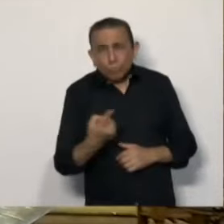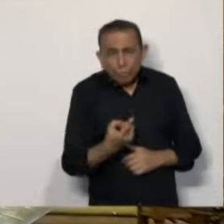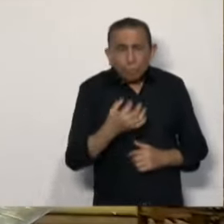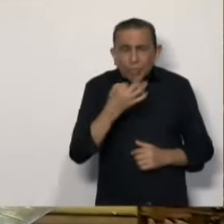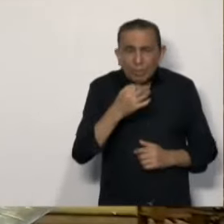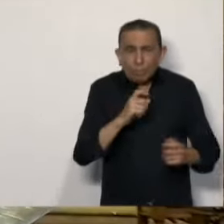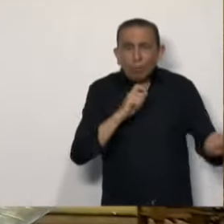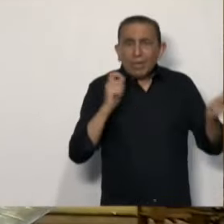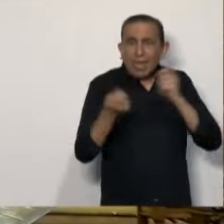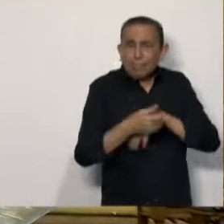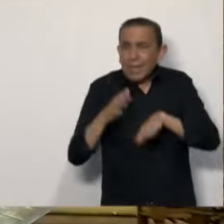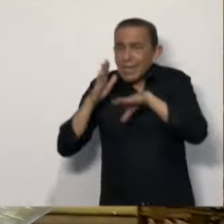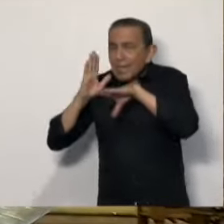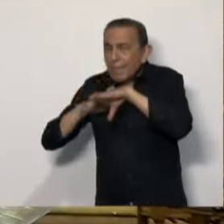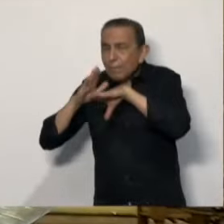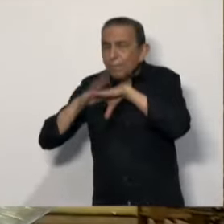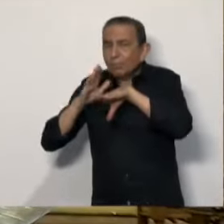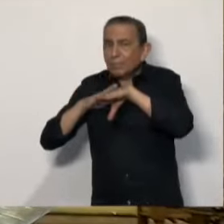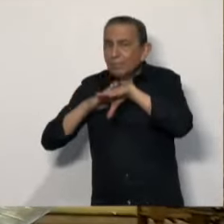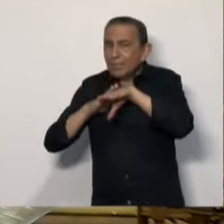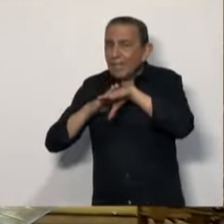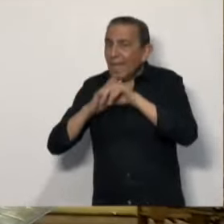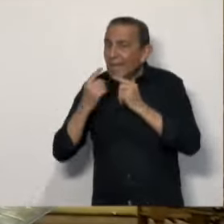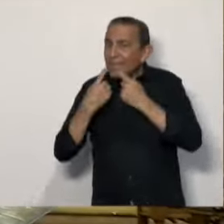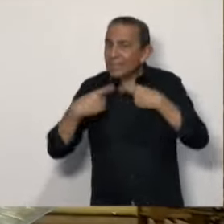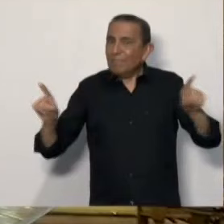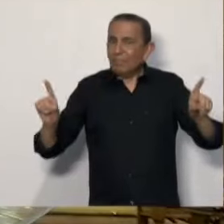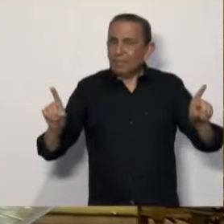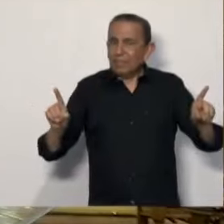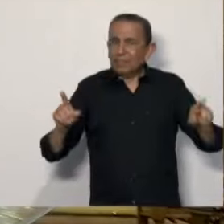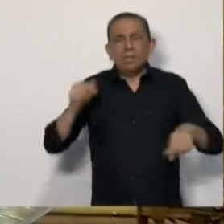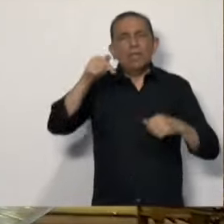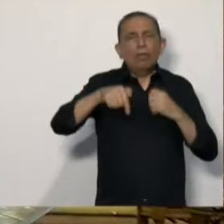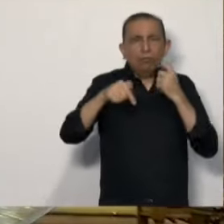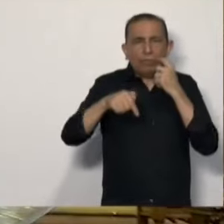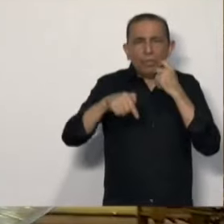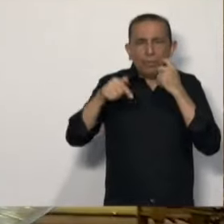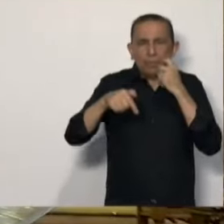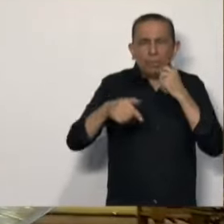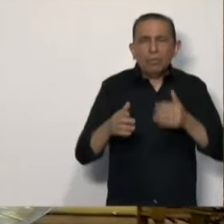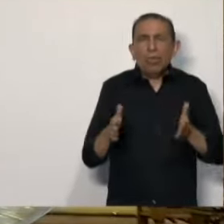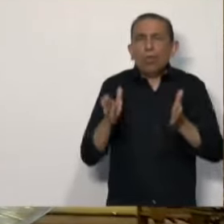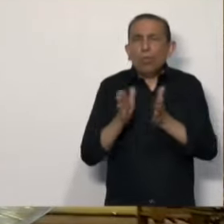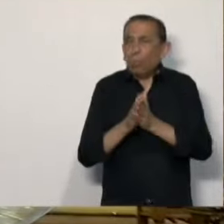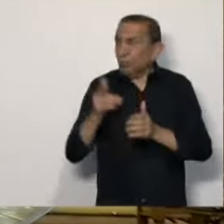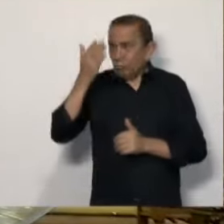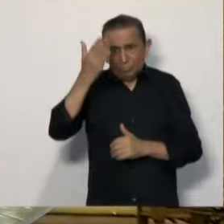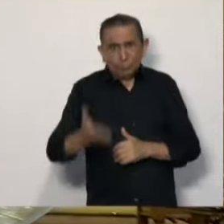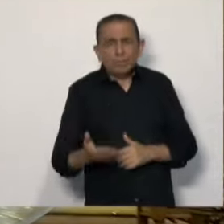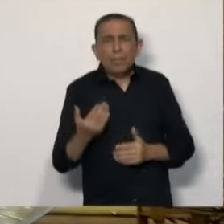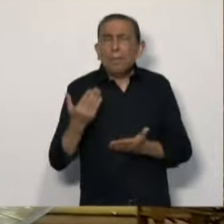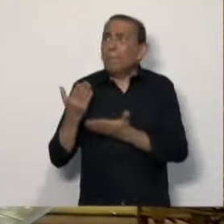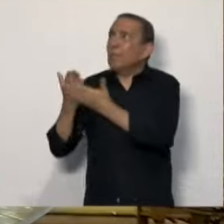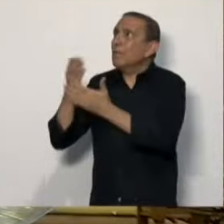en responsabilidad. Por eso quería que hoy, junto con el salmista, le pidamos juntos a